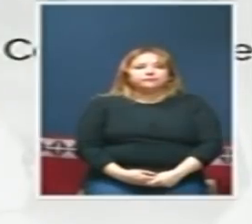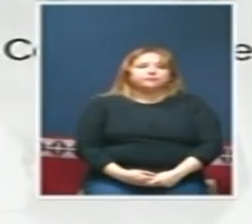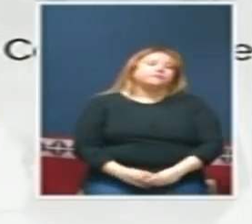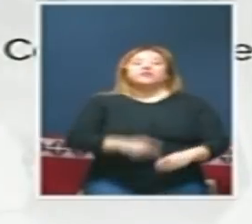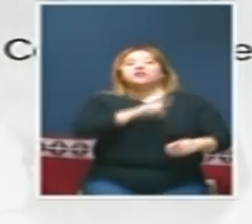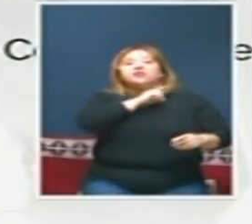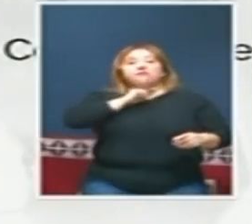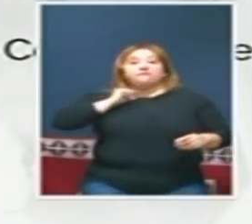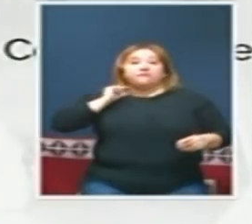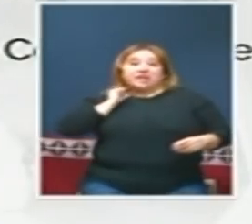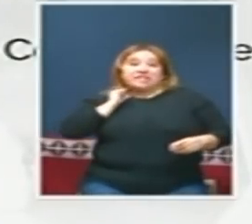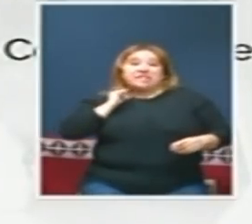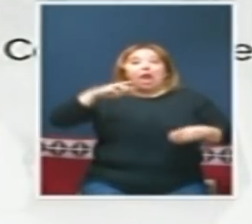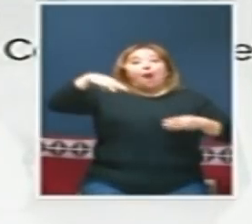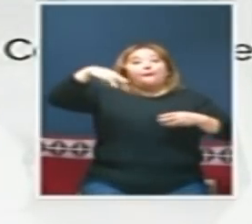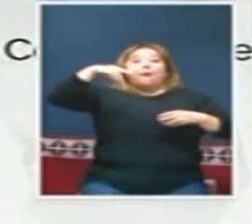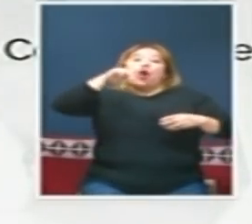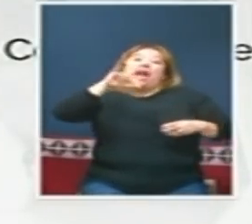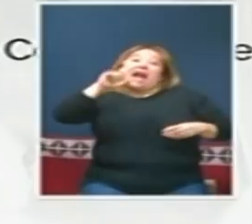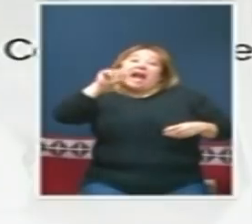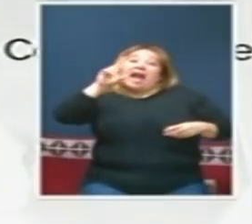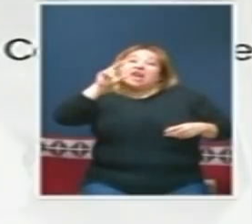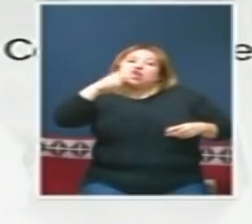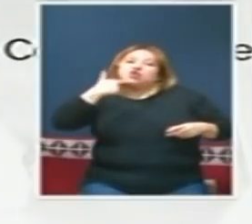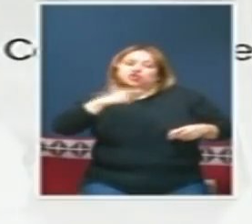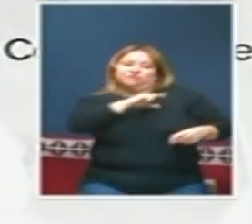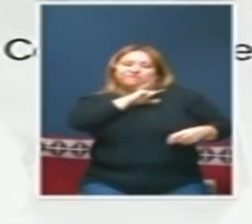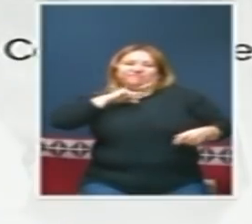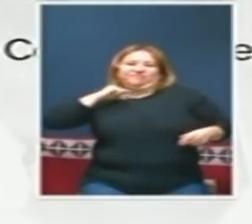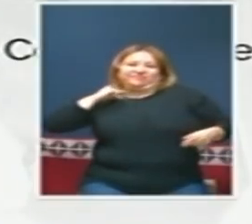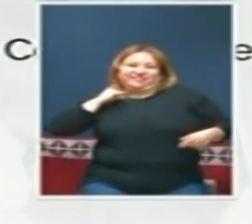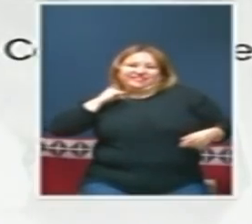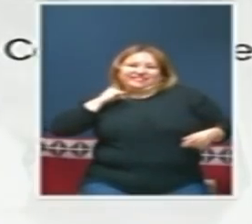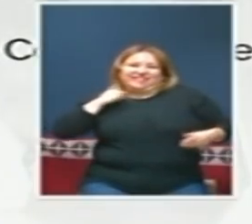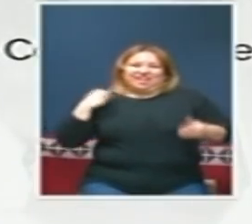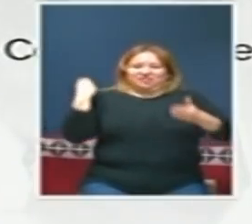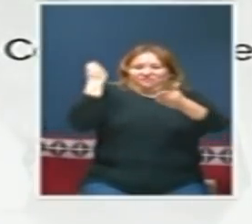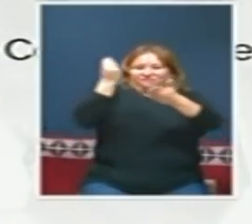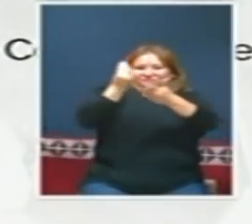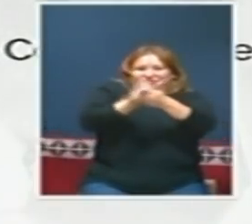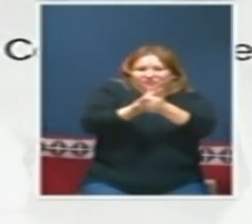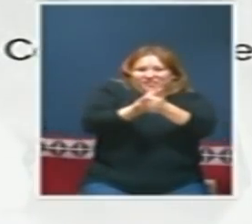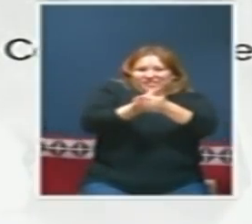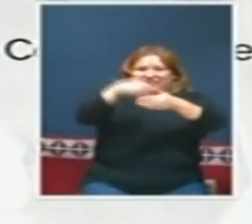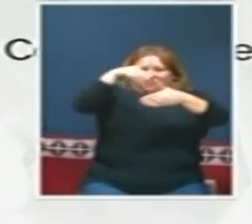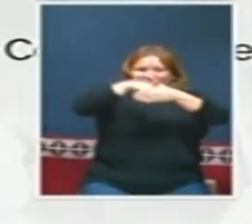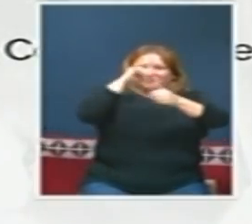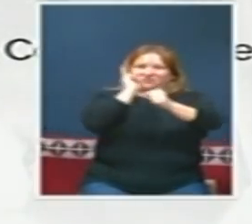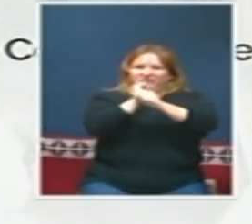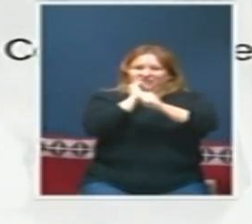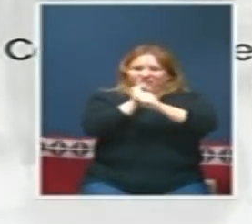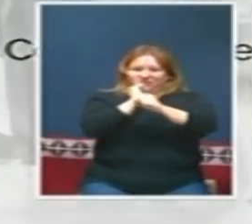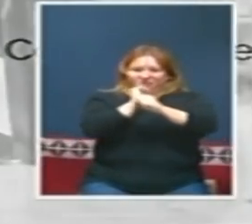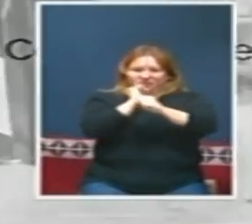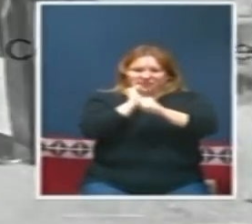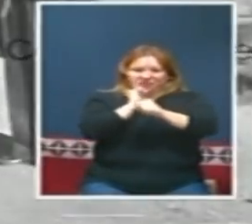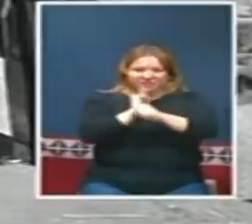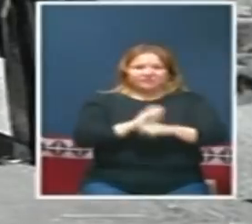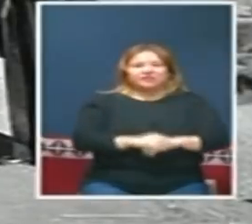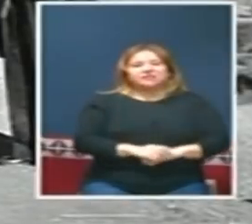Fray Carlos de Dios Muria, sacerdote de la Orden de los Frailes Menores Conventuales.